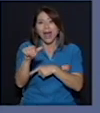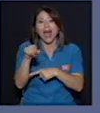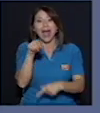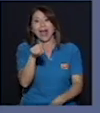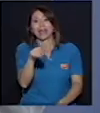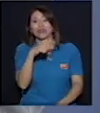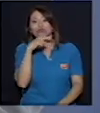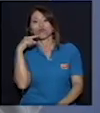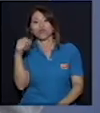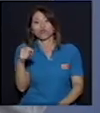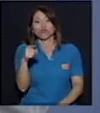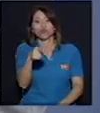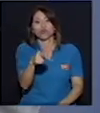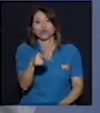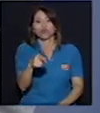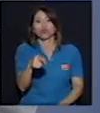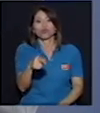se